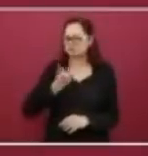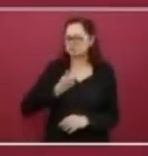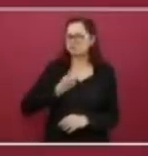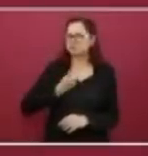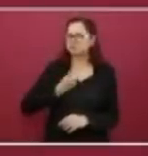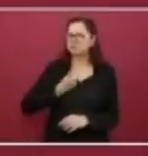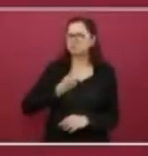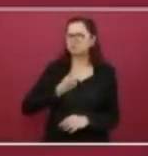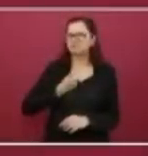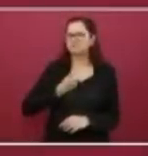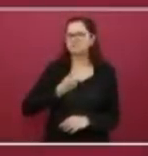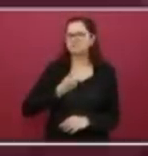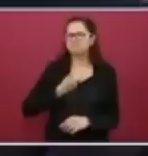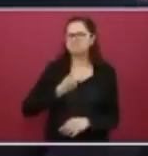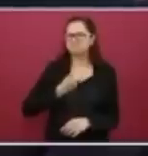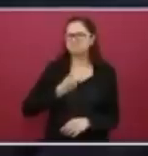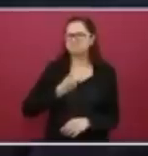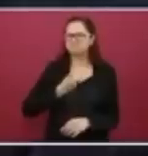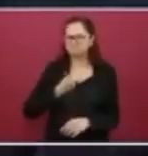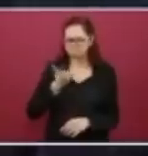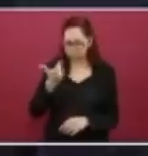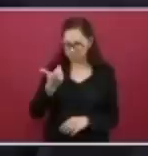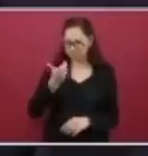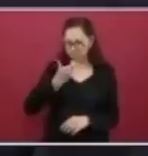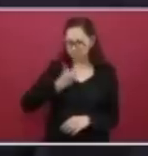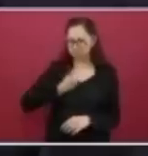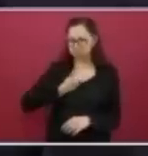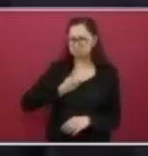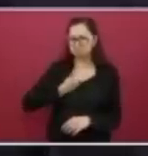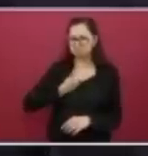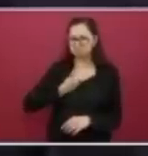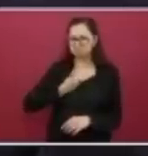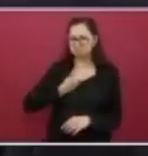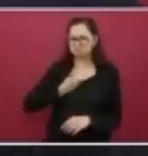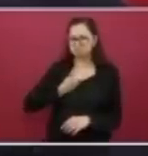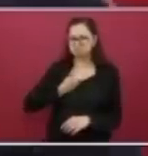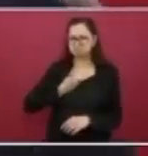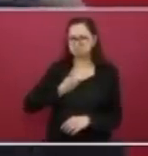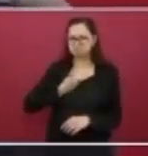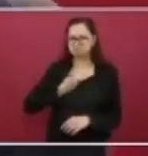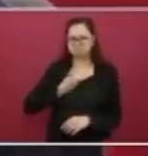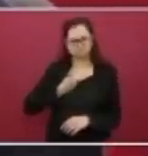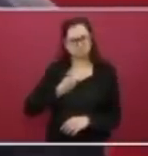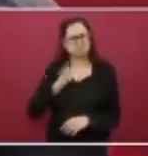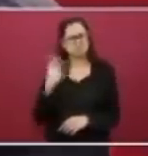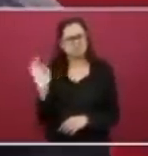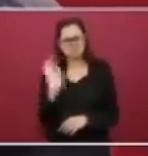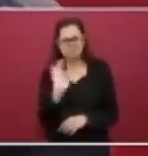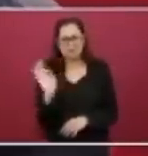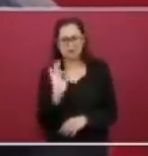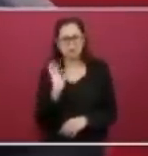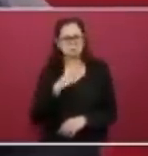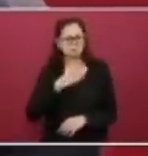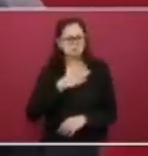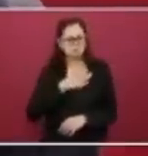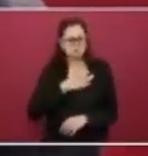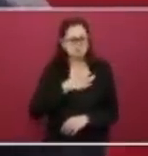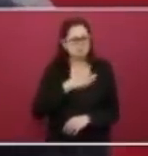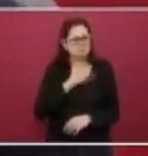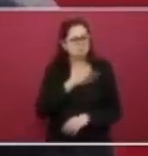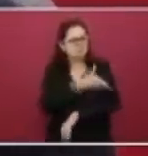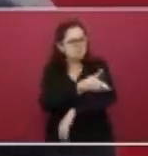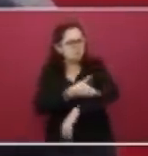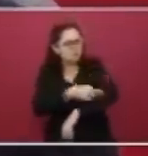qué con lo que me van a dar puedo resolver lo de un